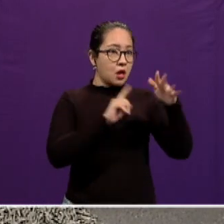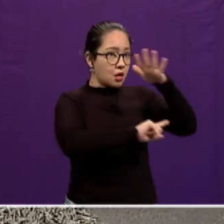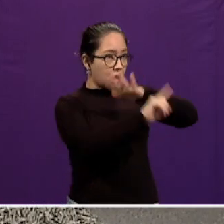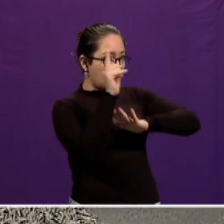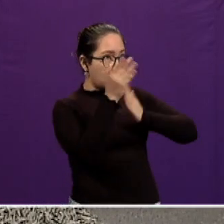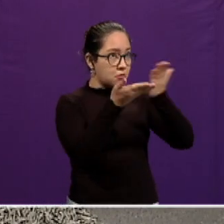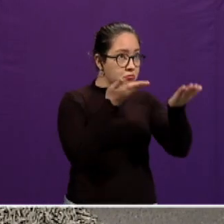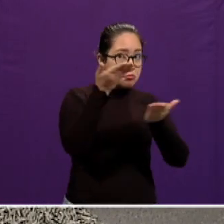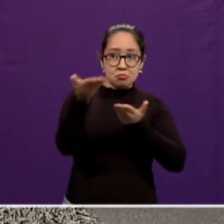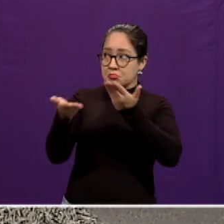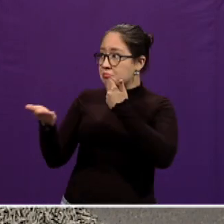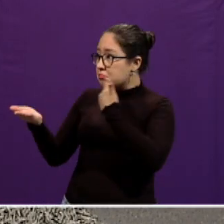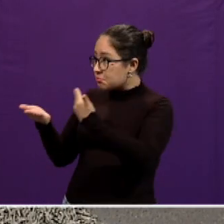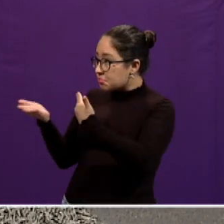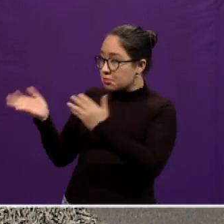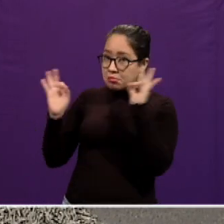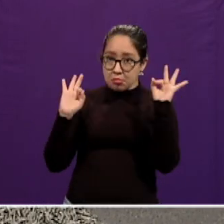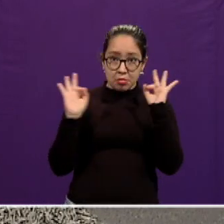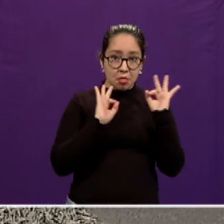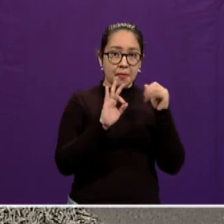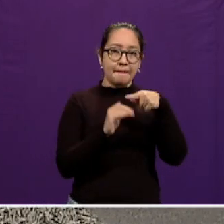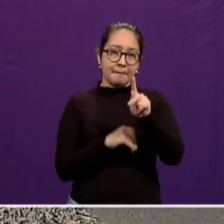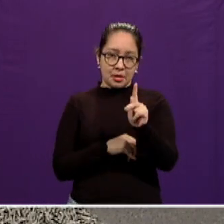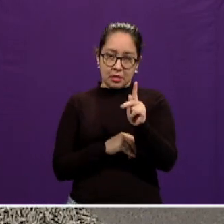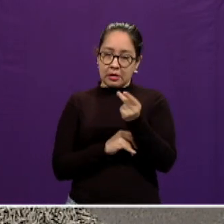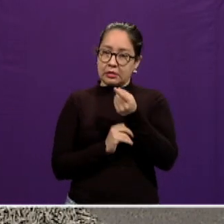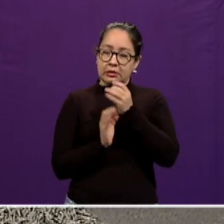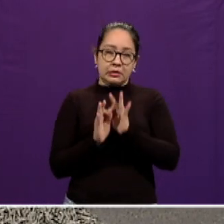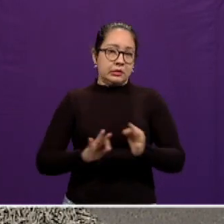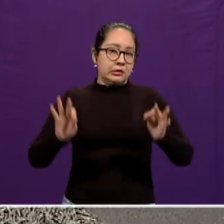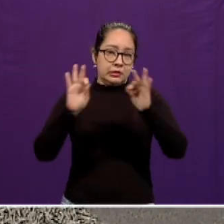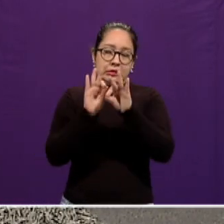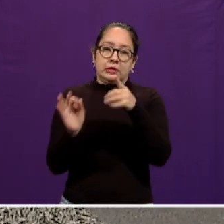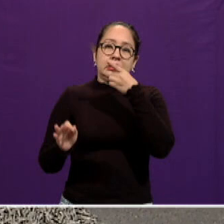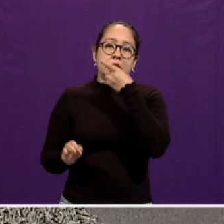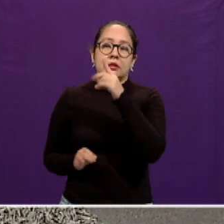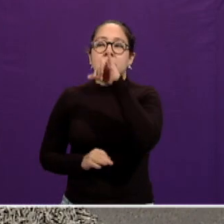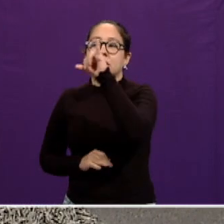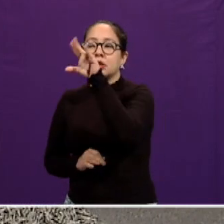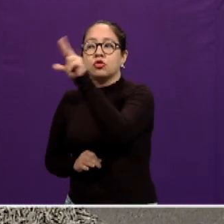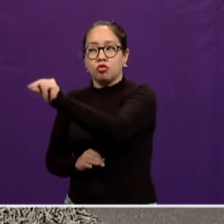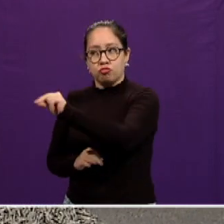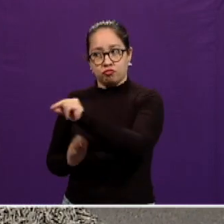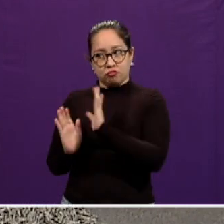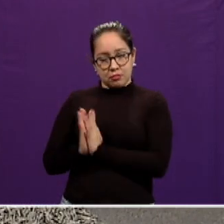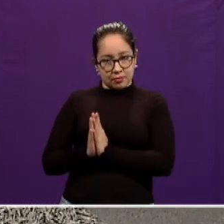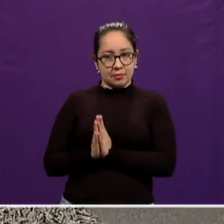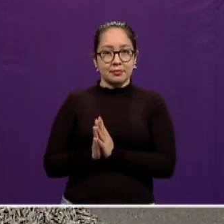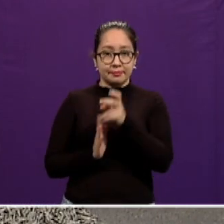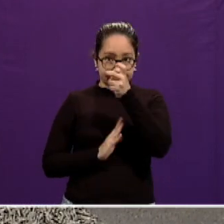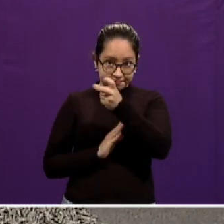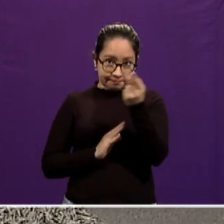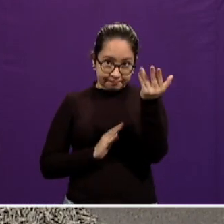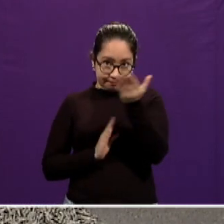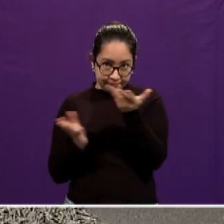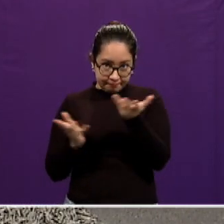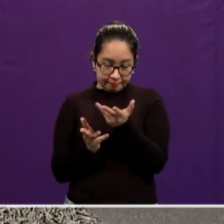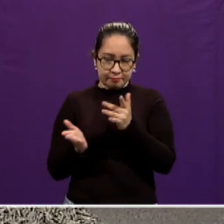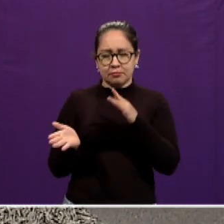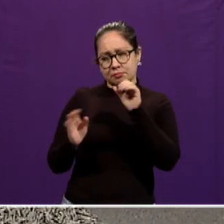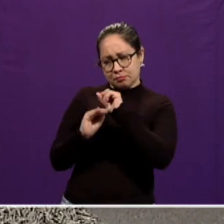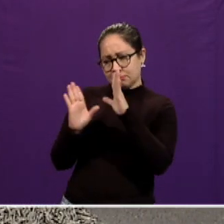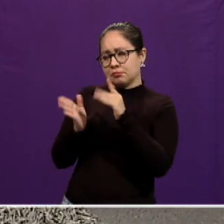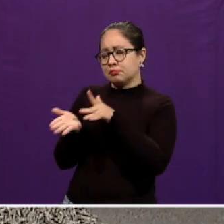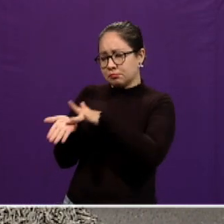tener como este límite y esta parte en la que el decir no es muy importante. Eso, así es, entonces es lo que podemos hacer. Eso es lo que pueden hacer, y obviamente buscar